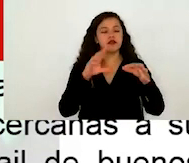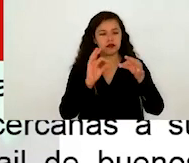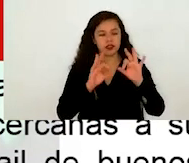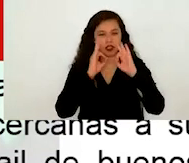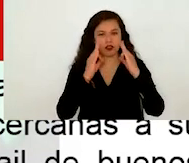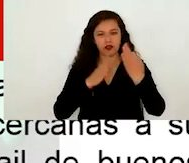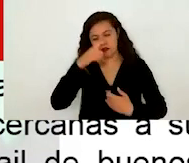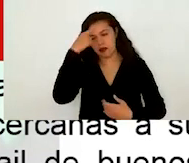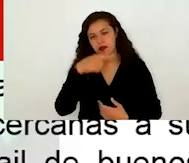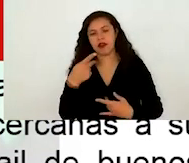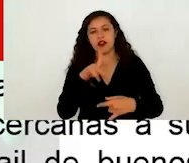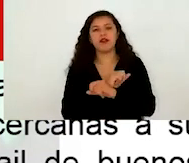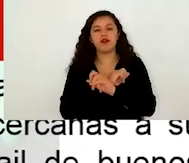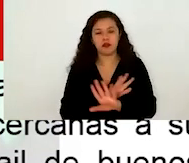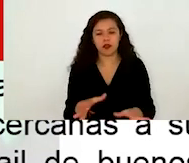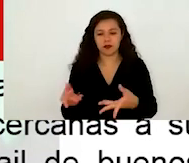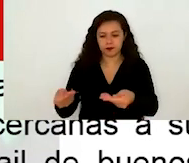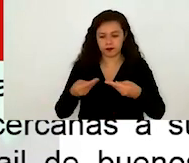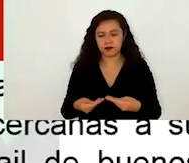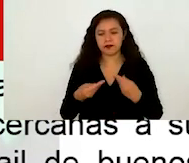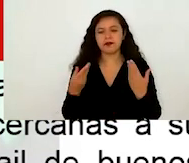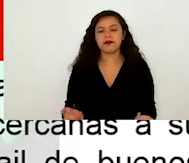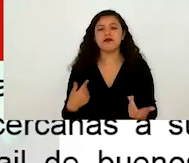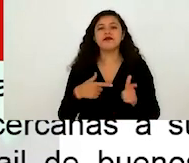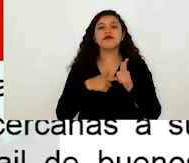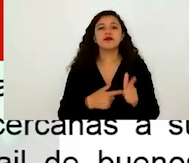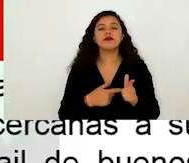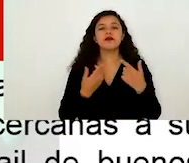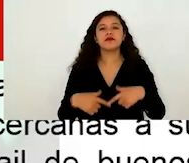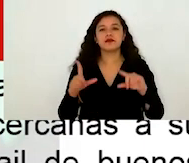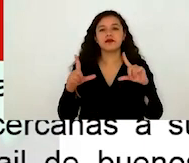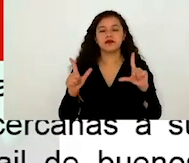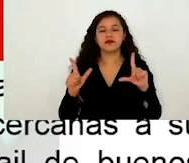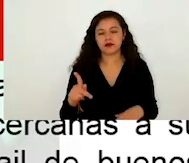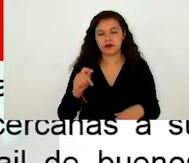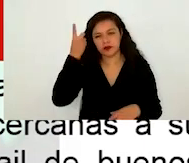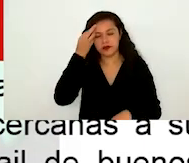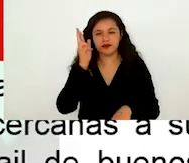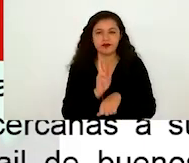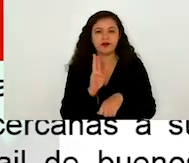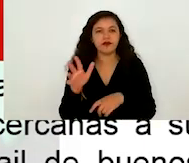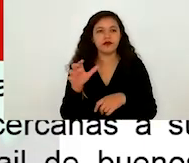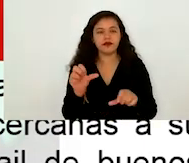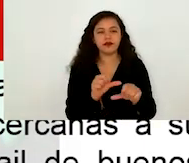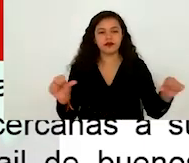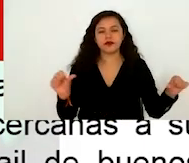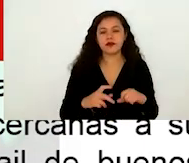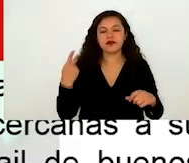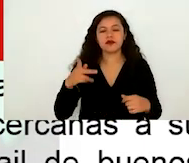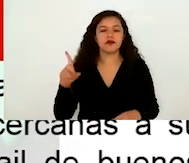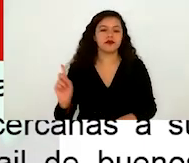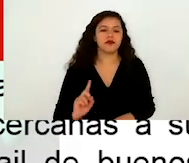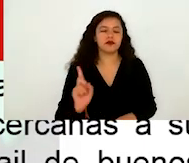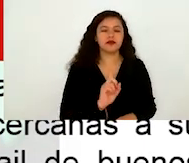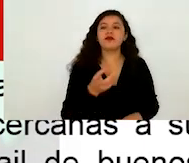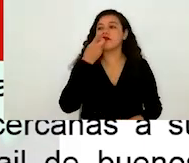para la entrega de la información a lo que siguió la presentación del director del área tiempo ya su lugar y le